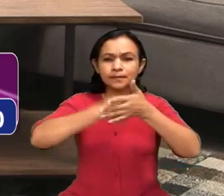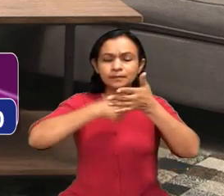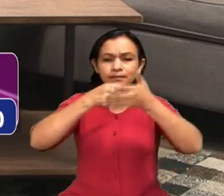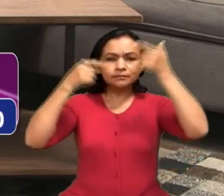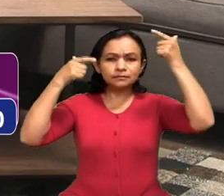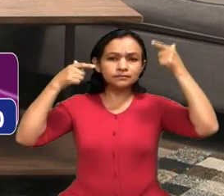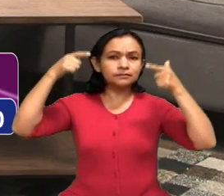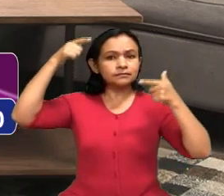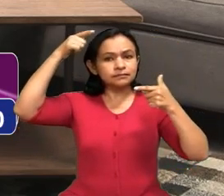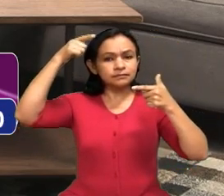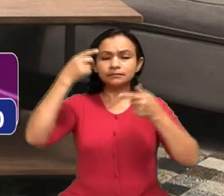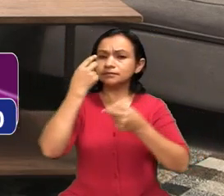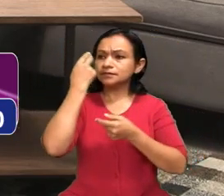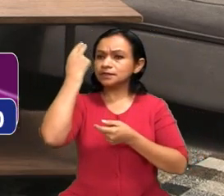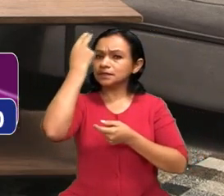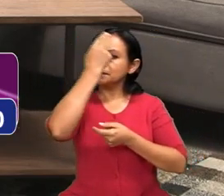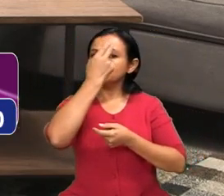por qué